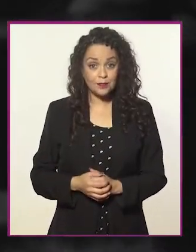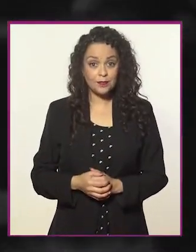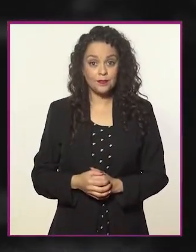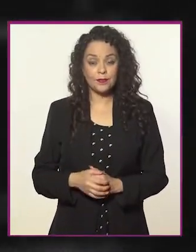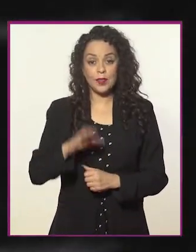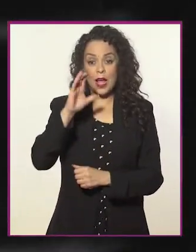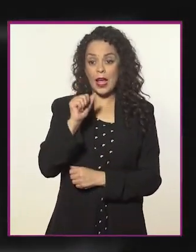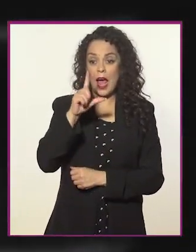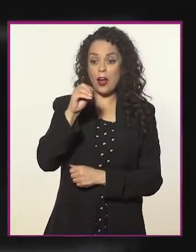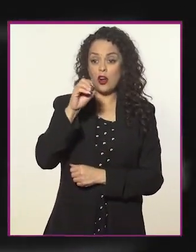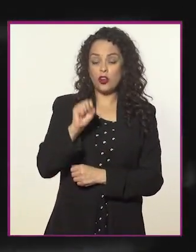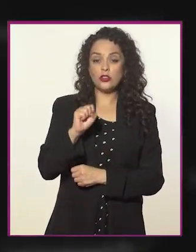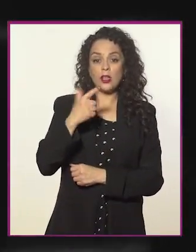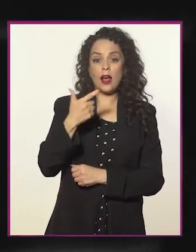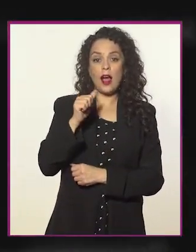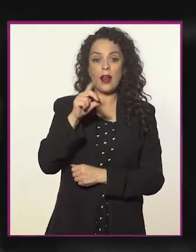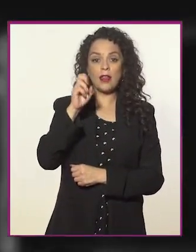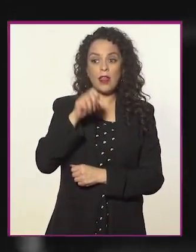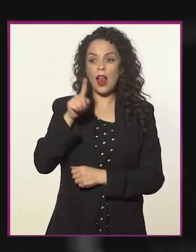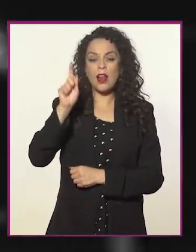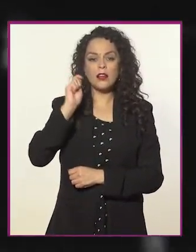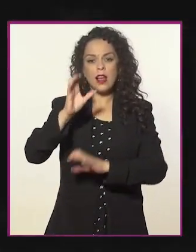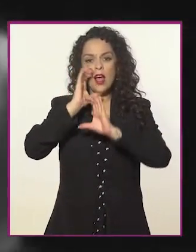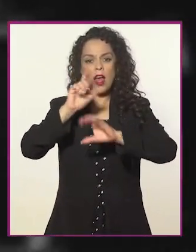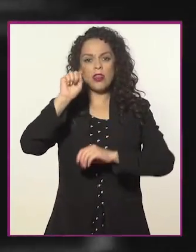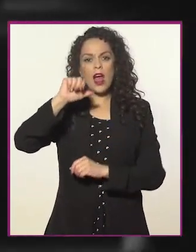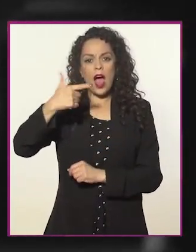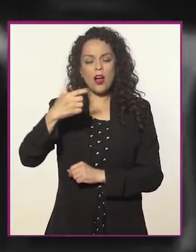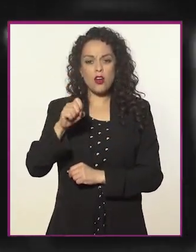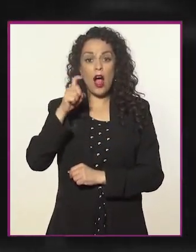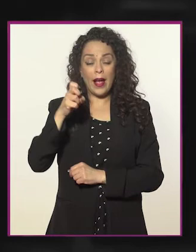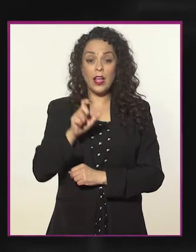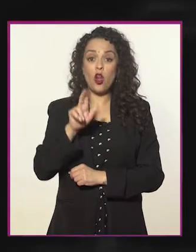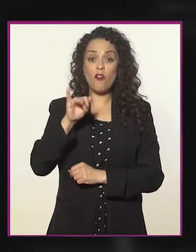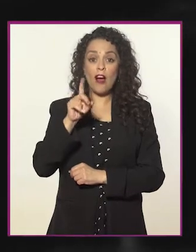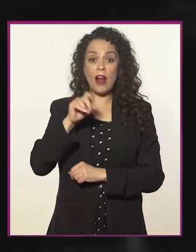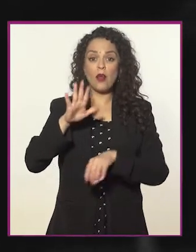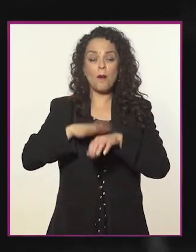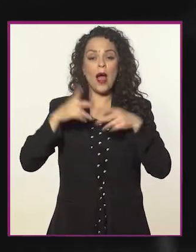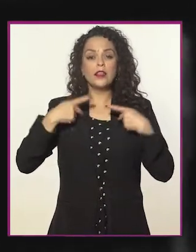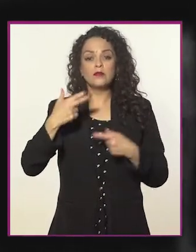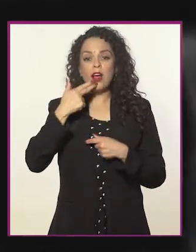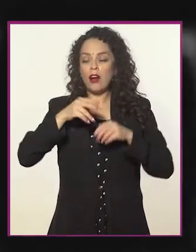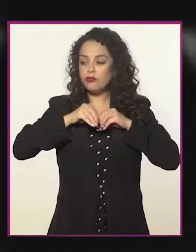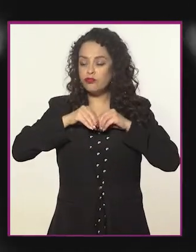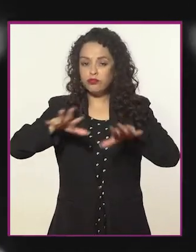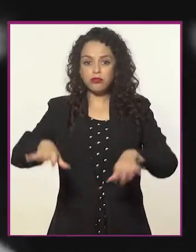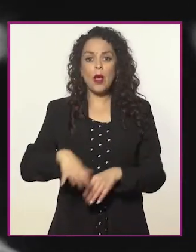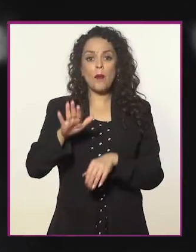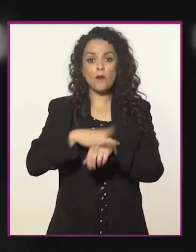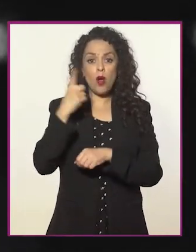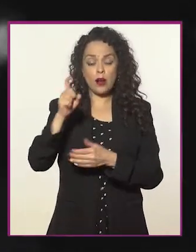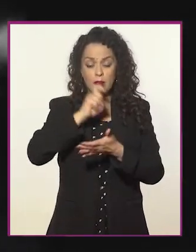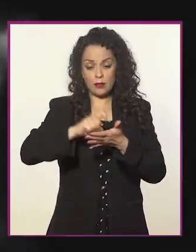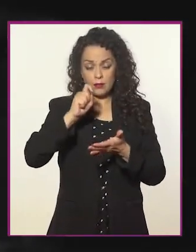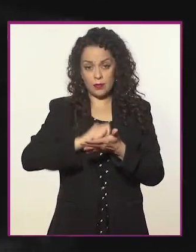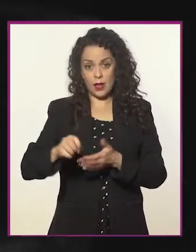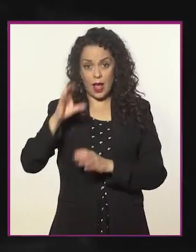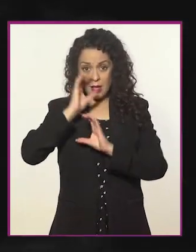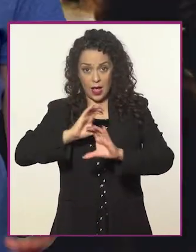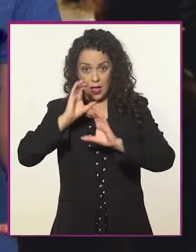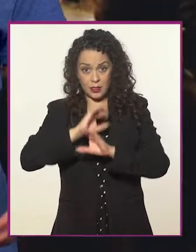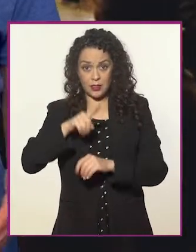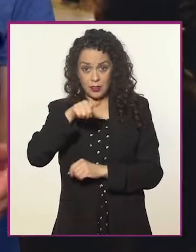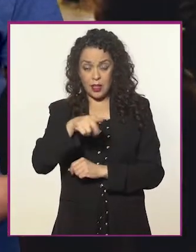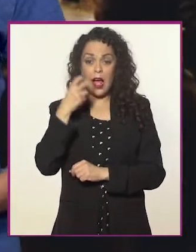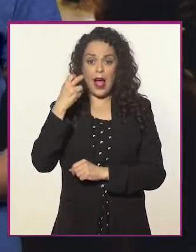Carlitos Gardel y la popularidad del tango se encargaron de llevar el lunfardo a más gente, que en sus letras incluían expresiones propias.